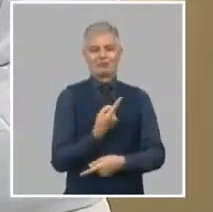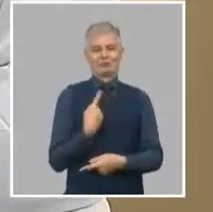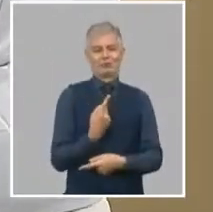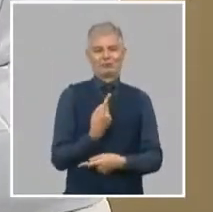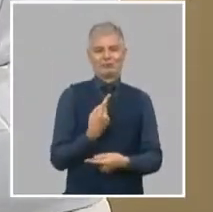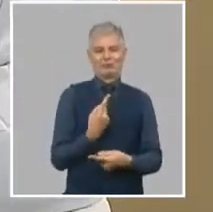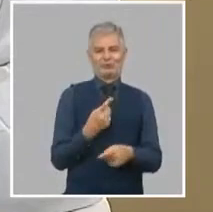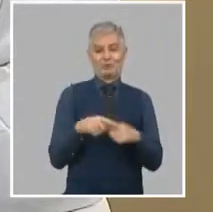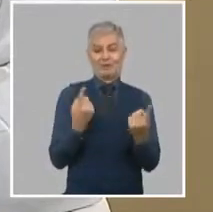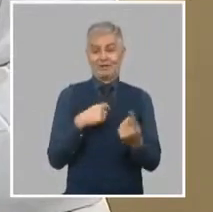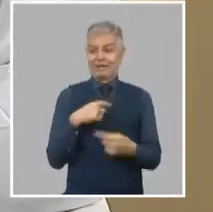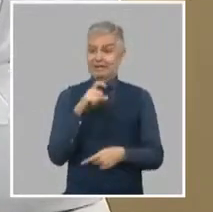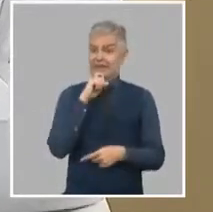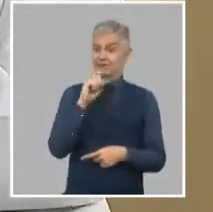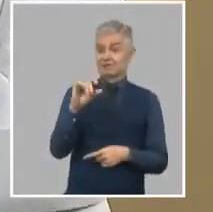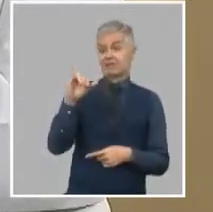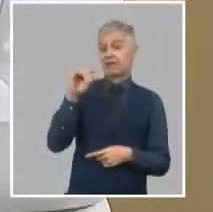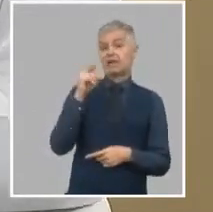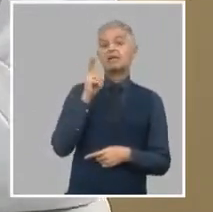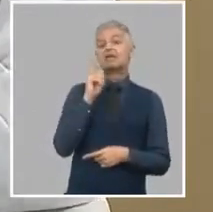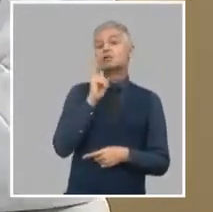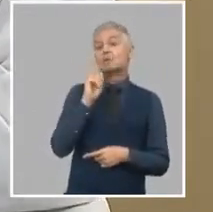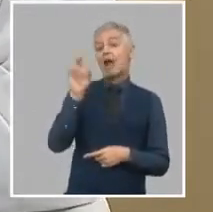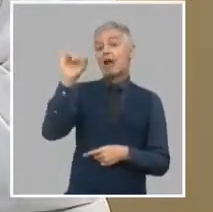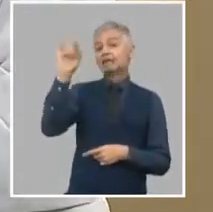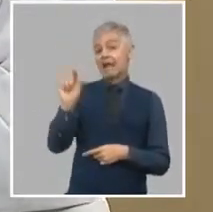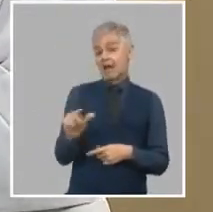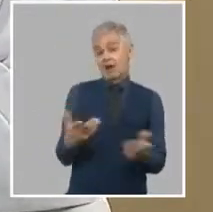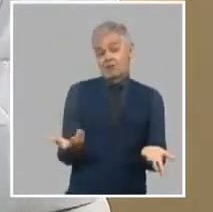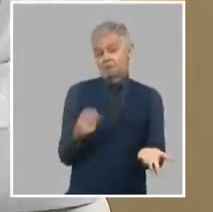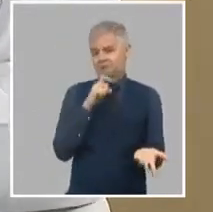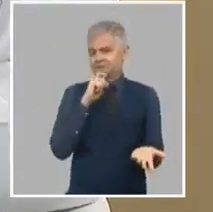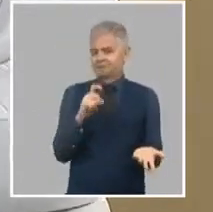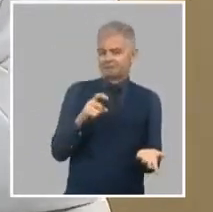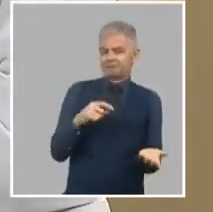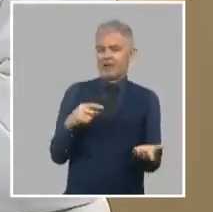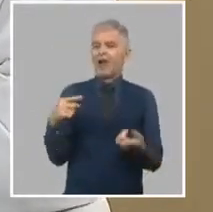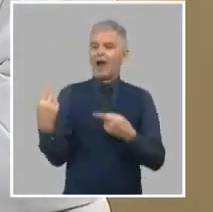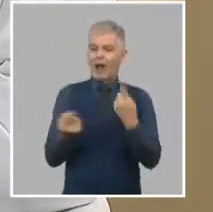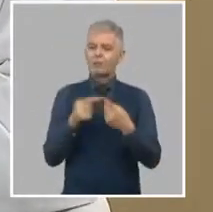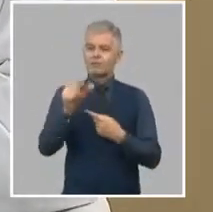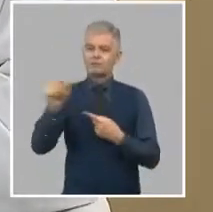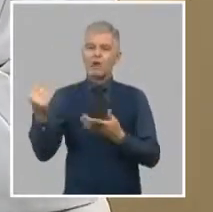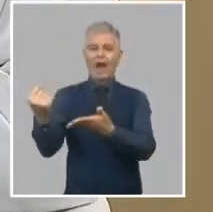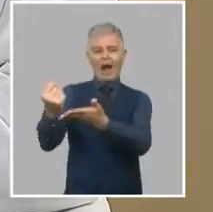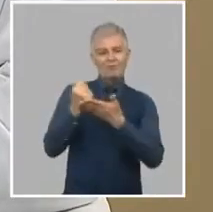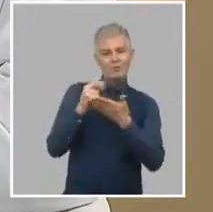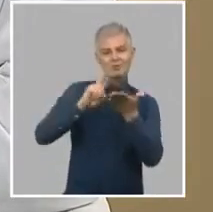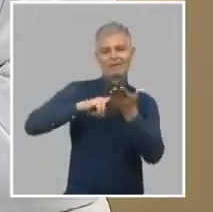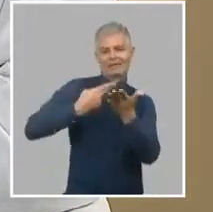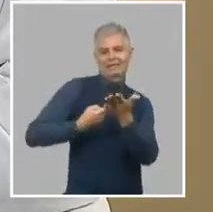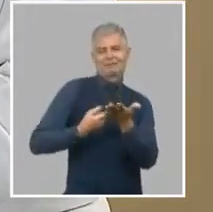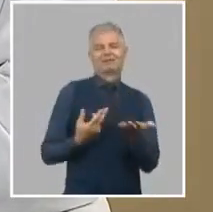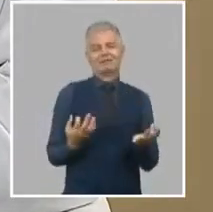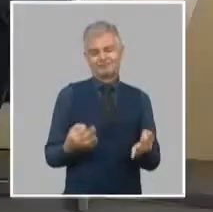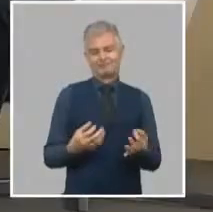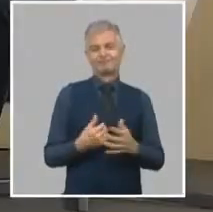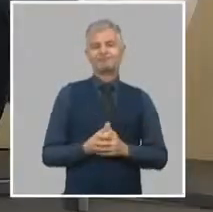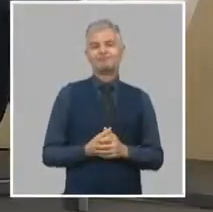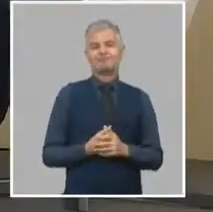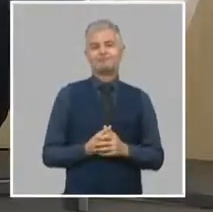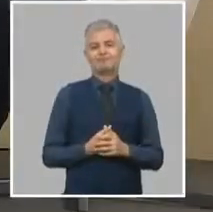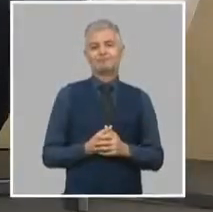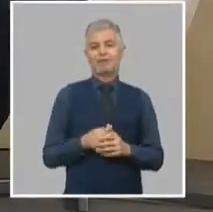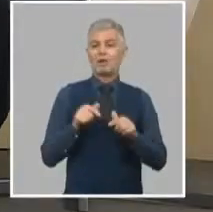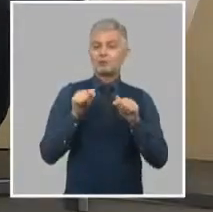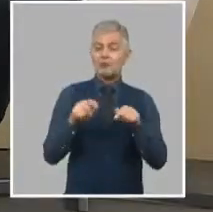más fácil el trabajo con el idioma y fue un apoyo vital también para nosotros. Un camino que abrieron ustedes